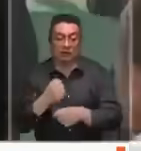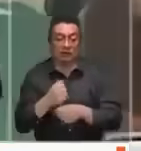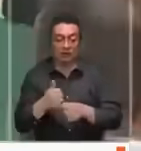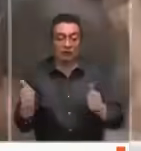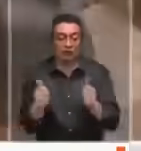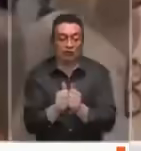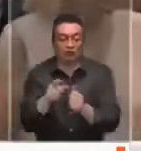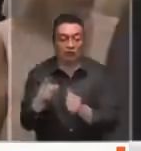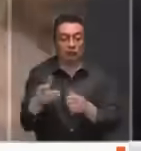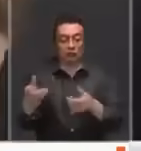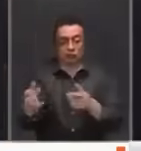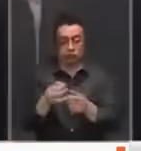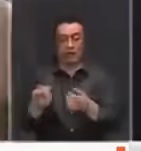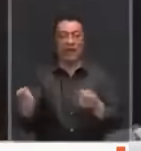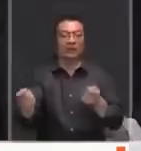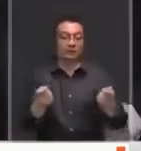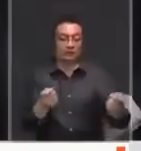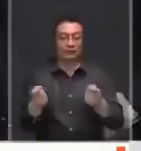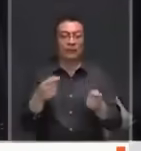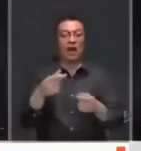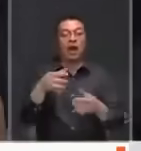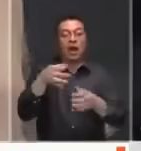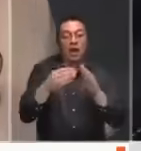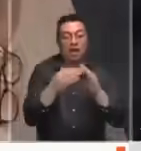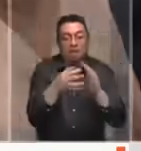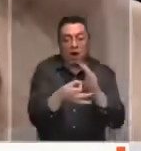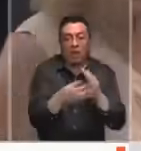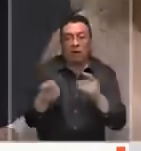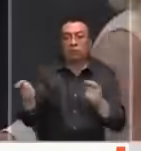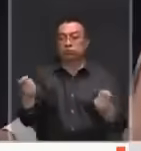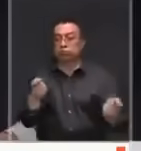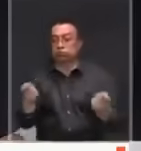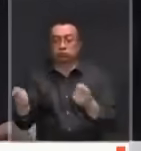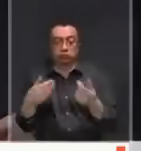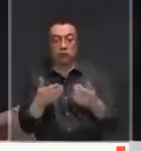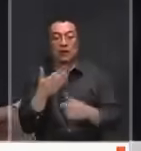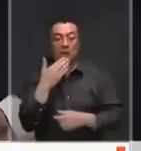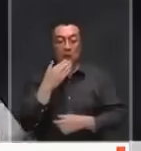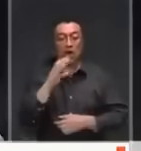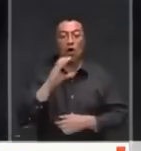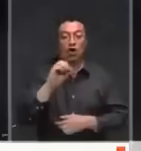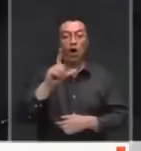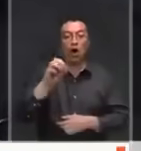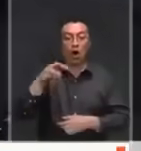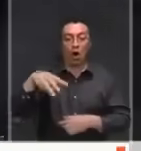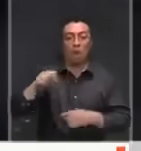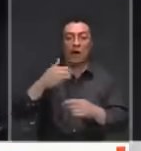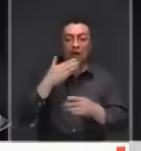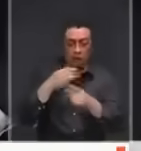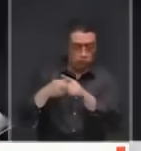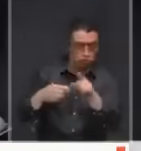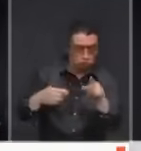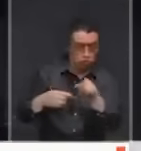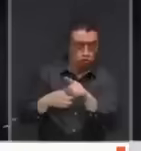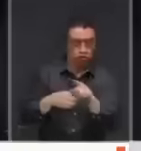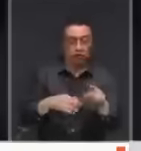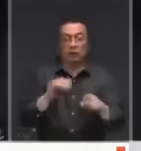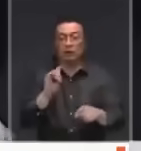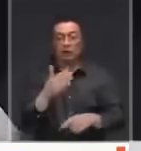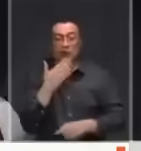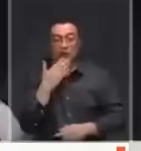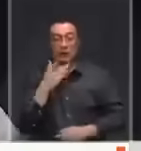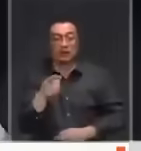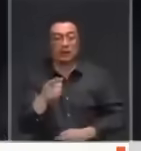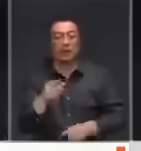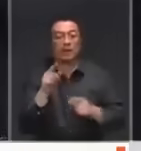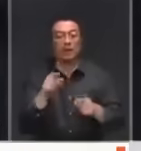como enlace con La Moneda para toda esta ceremonia. Volviendo un poquito también, un poquito nomás, a las pistas políticas